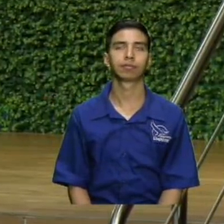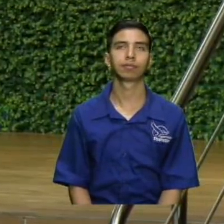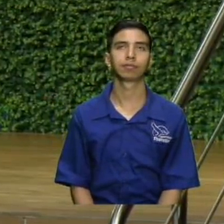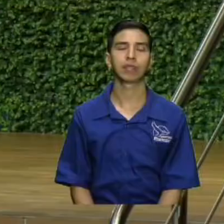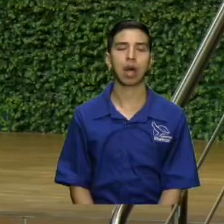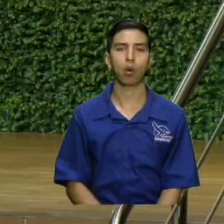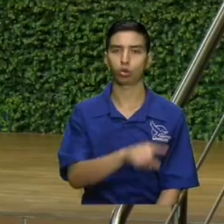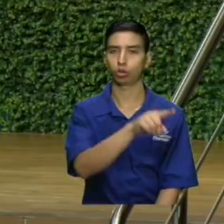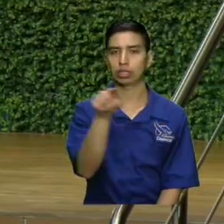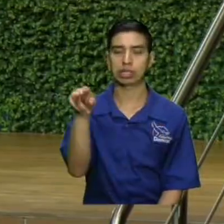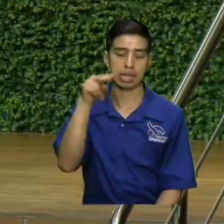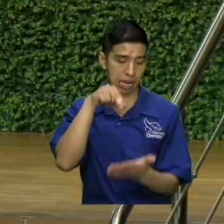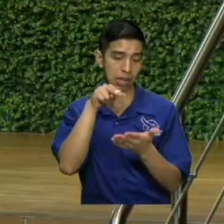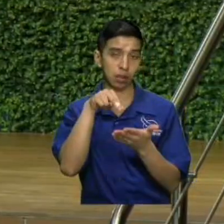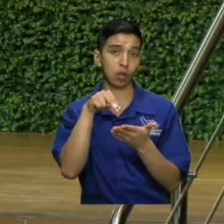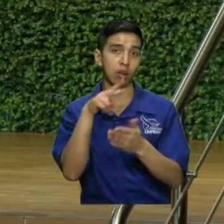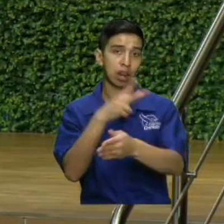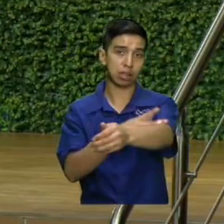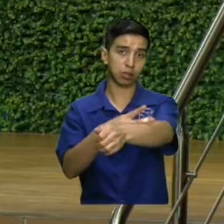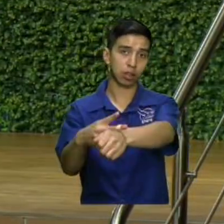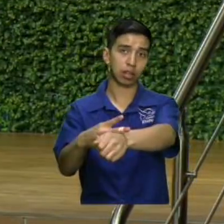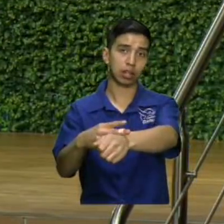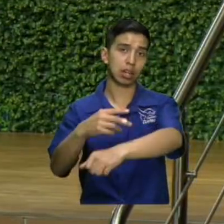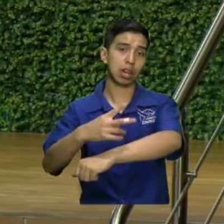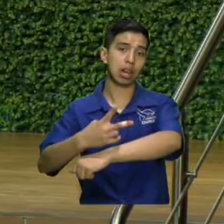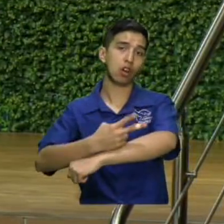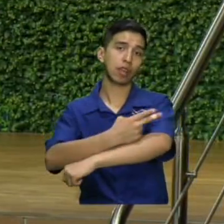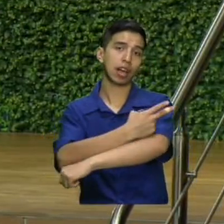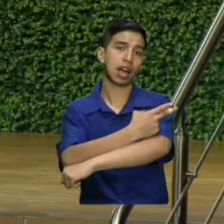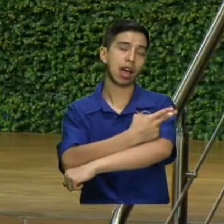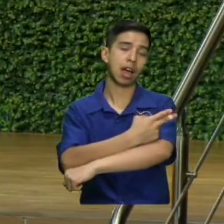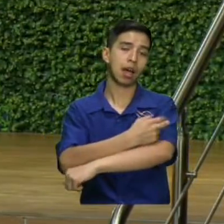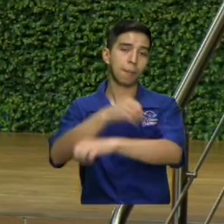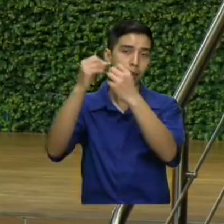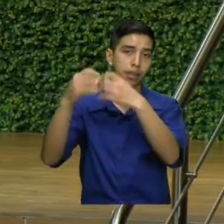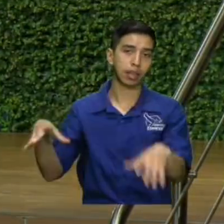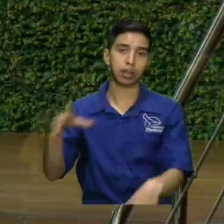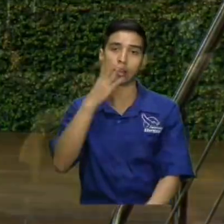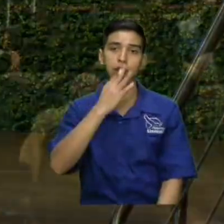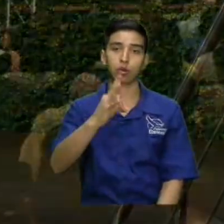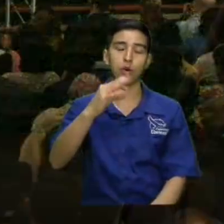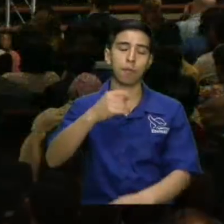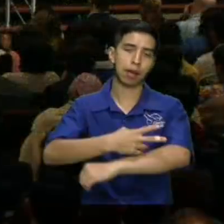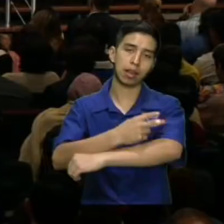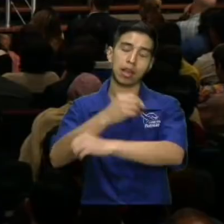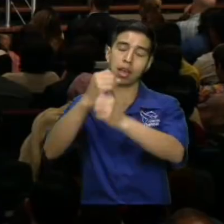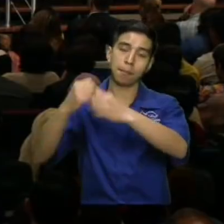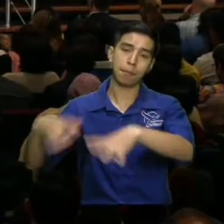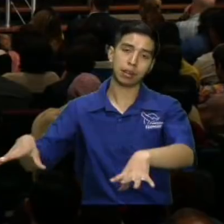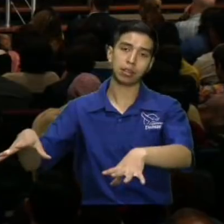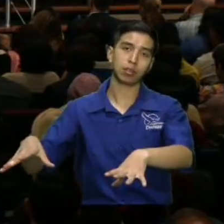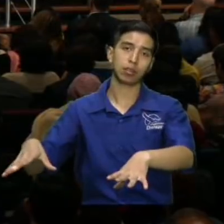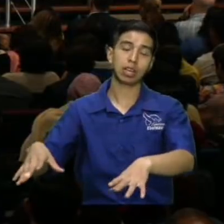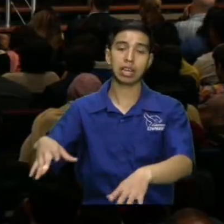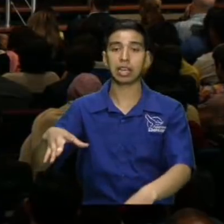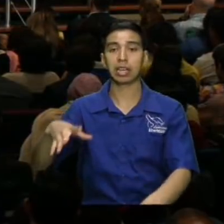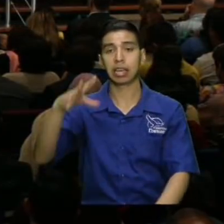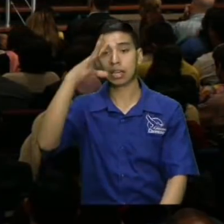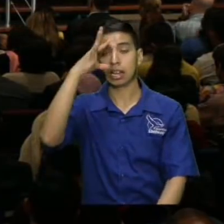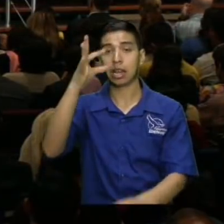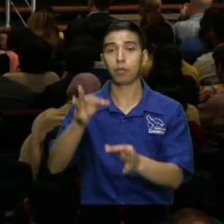¿Ha leído usted la parábola de la oveja perdida, la dracma perdida y el hijo perdido? ¿Ah? Que es el hijo pródigo, que es llamado hijo pródigo. Sí la ha leído,